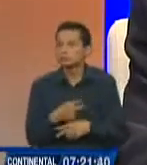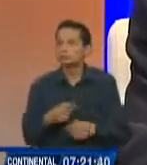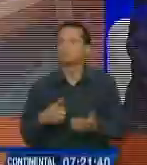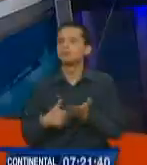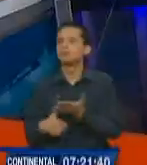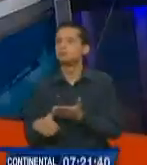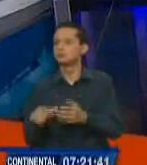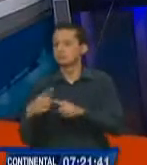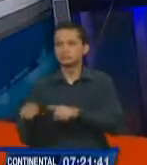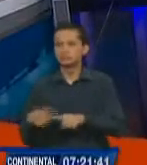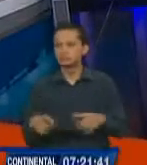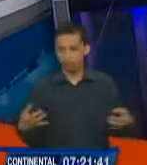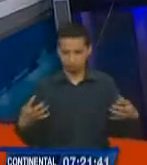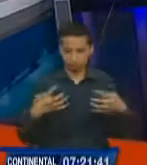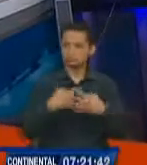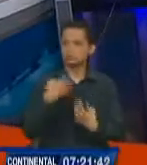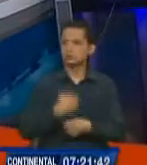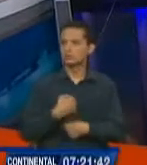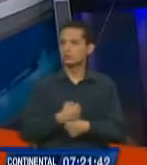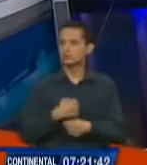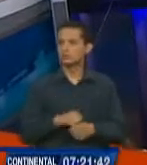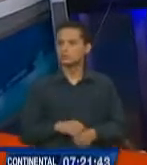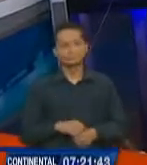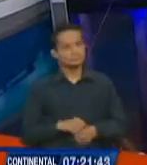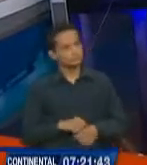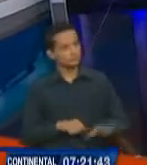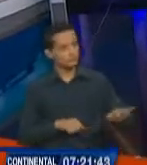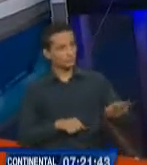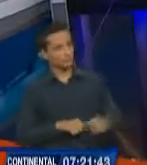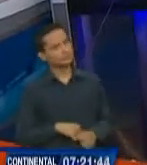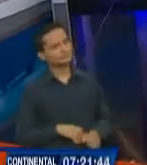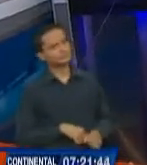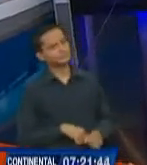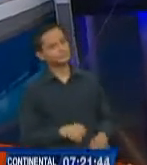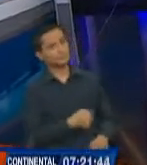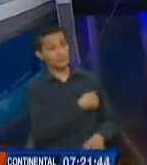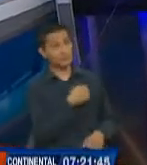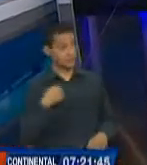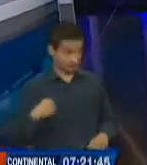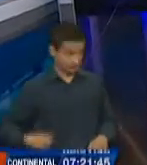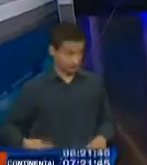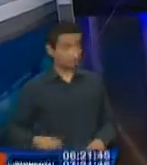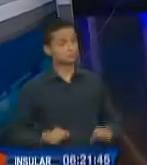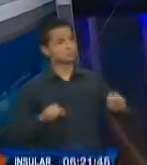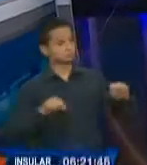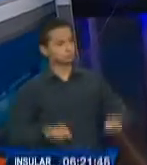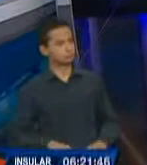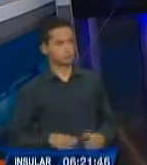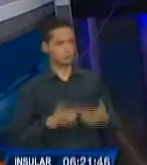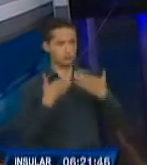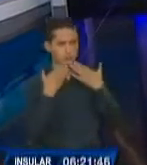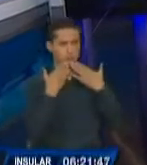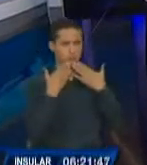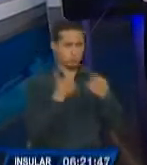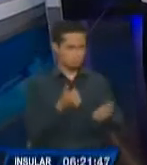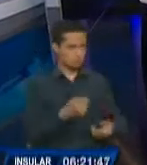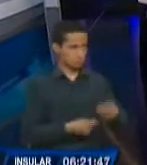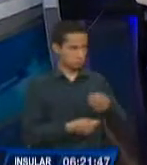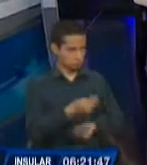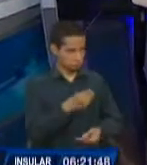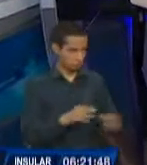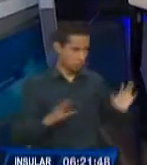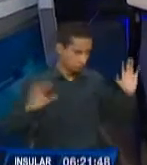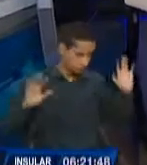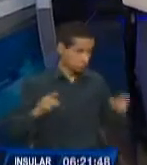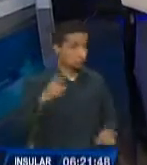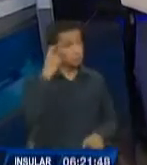etcétera. Ahora, China es un país que puede representar muchas potencialidades. Por lo general, cuando se habla